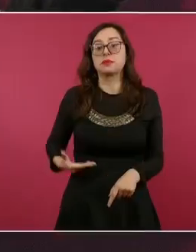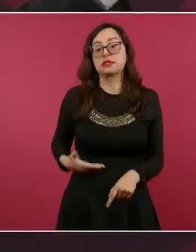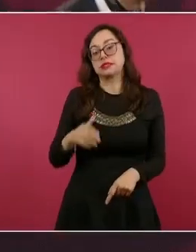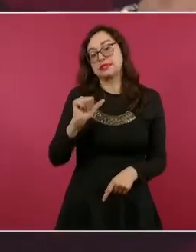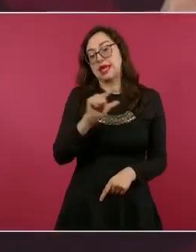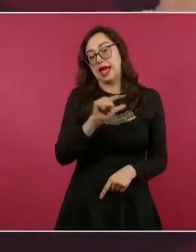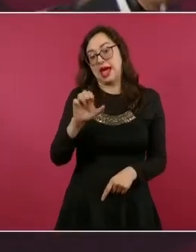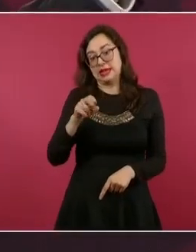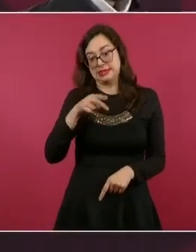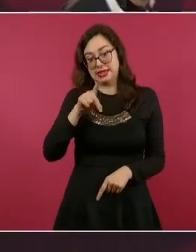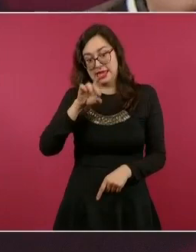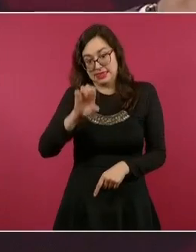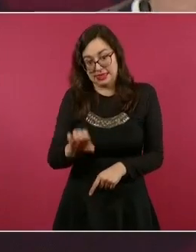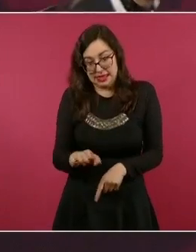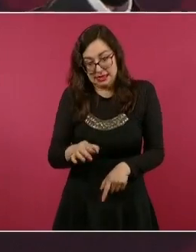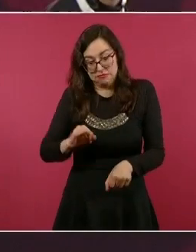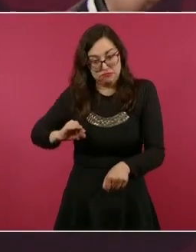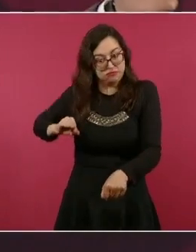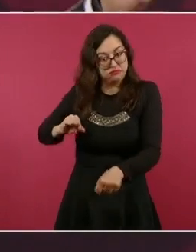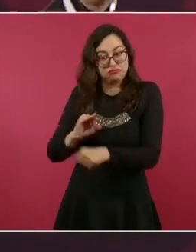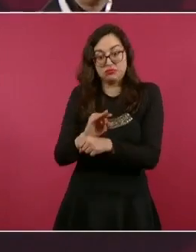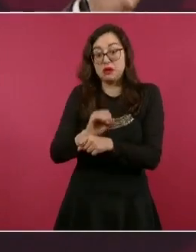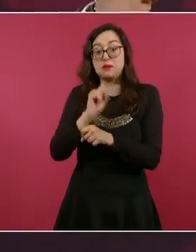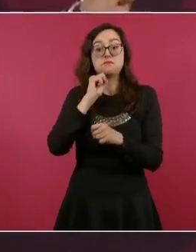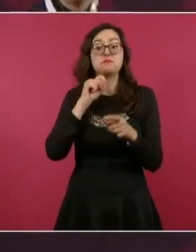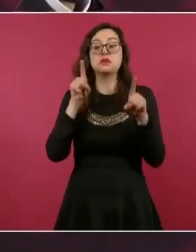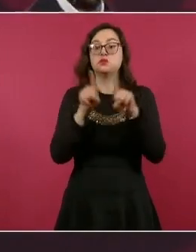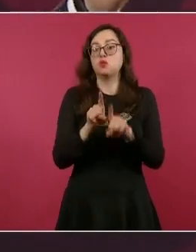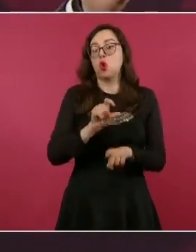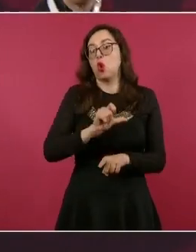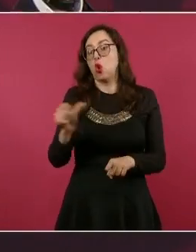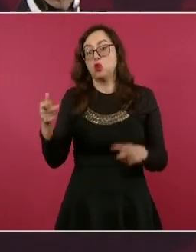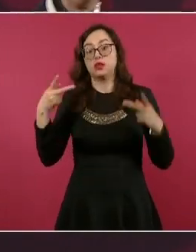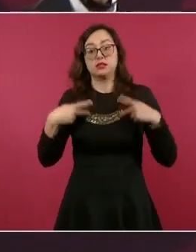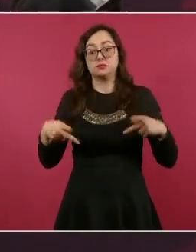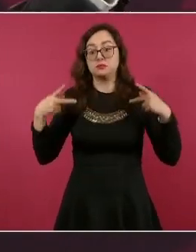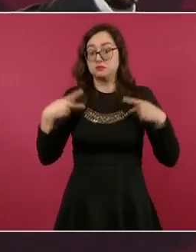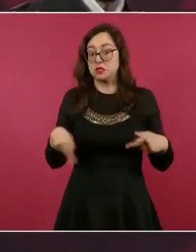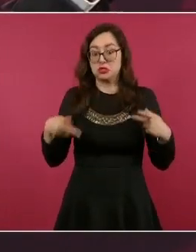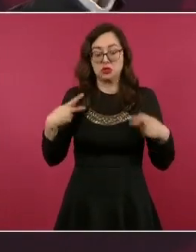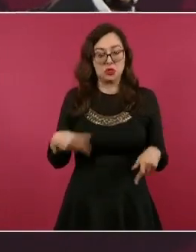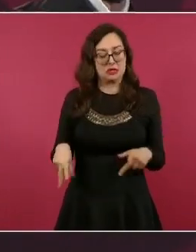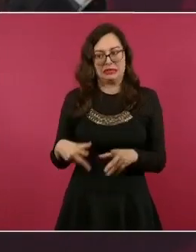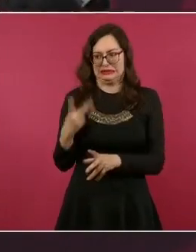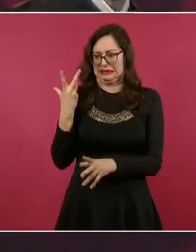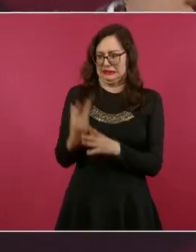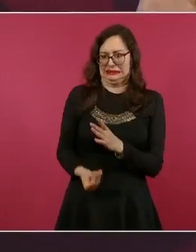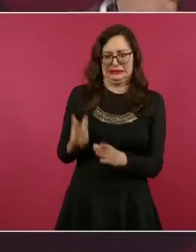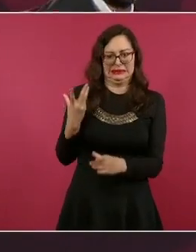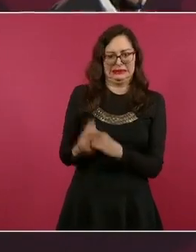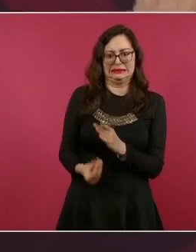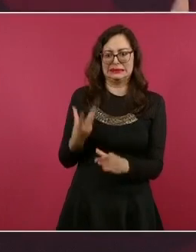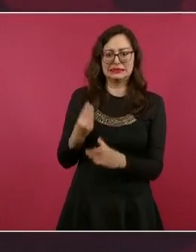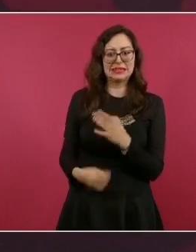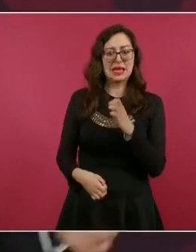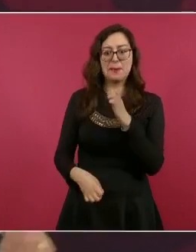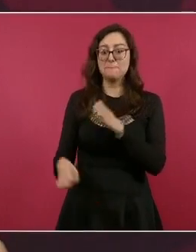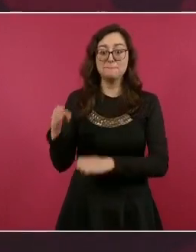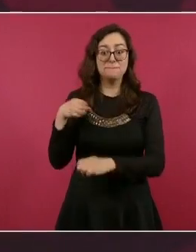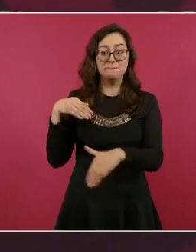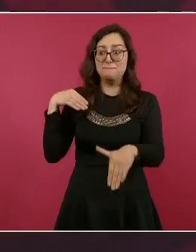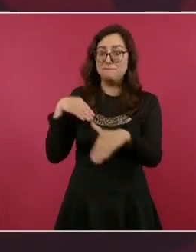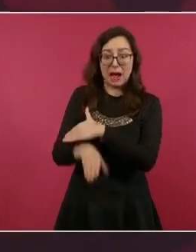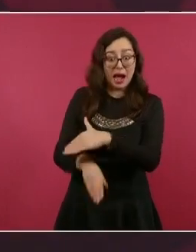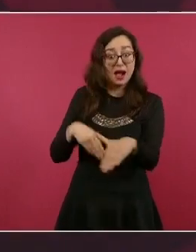que llegaron. Estamos hablando de mucha gente que llenó